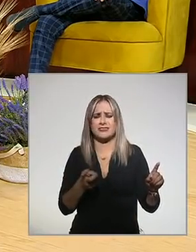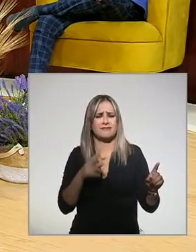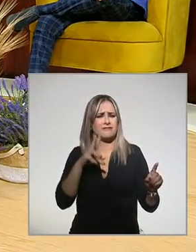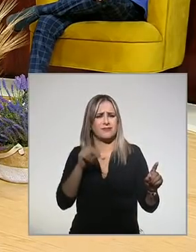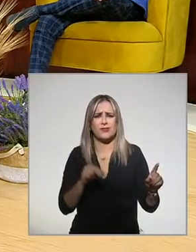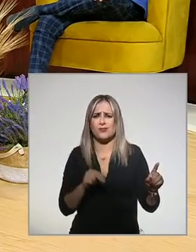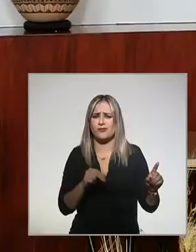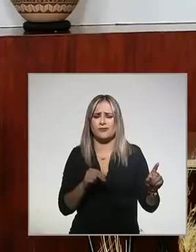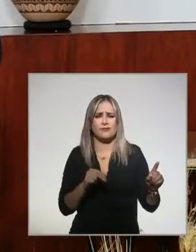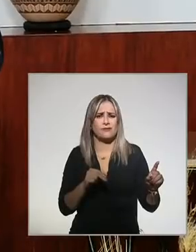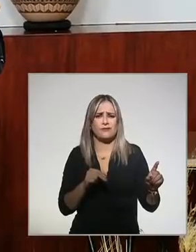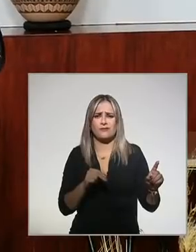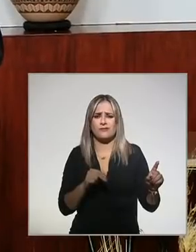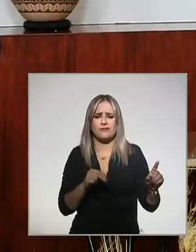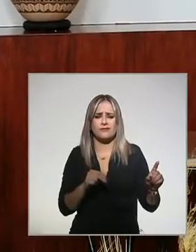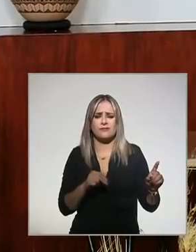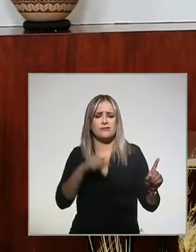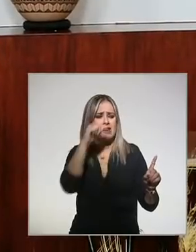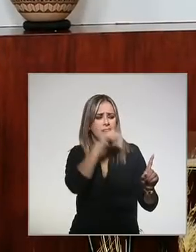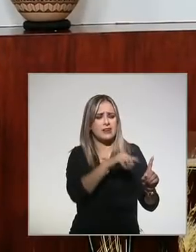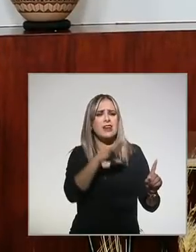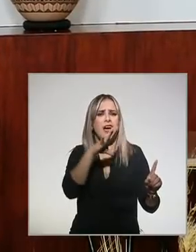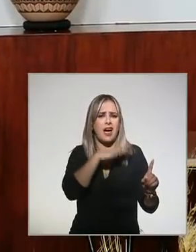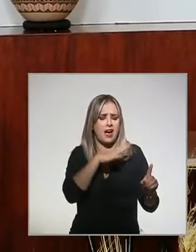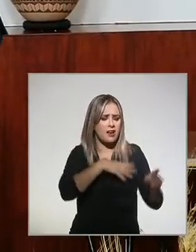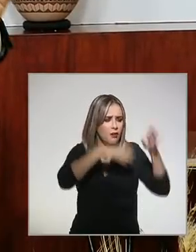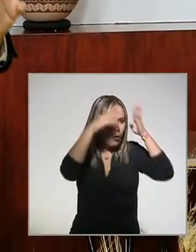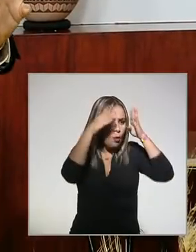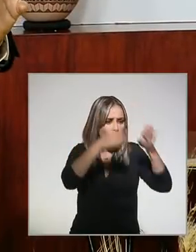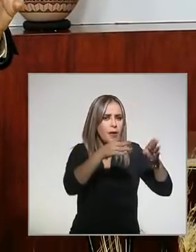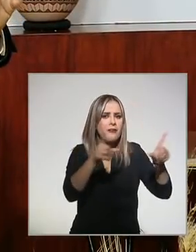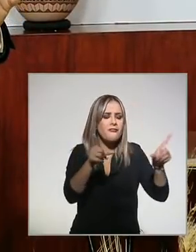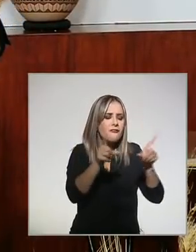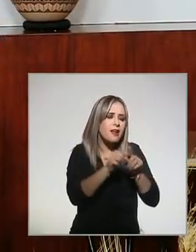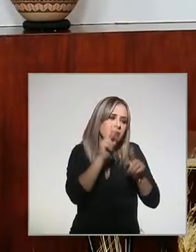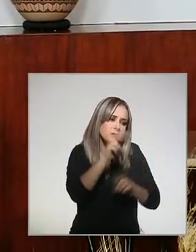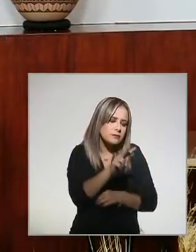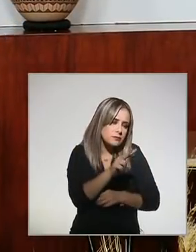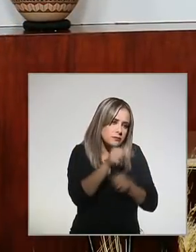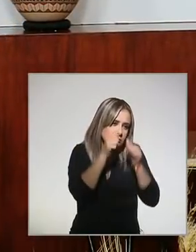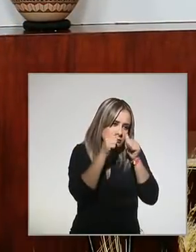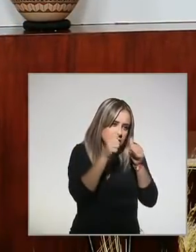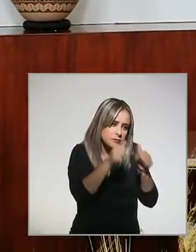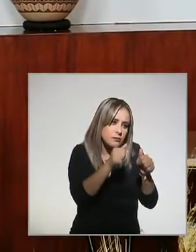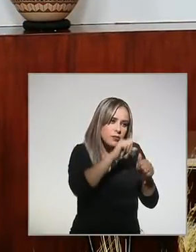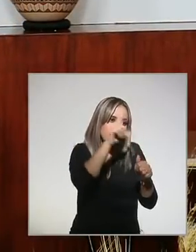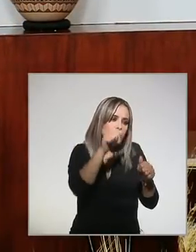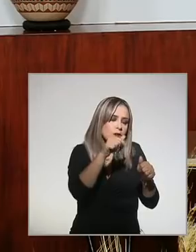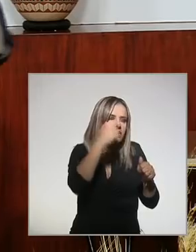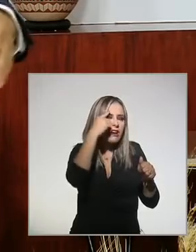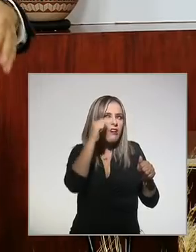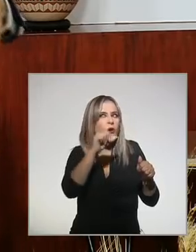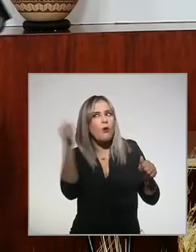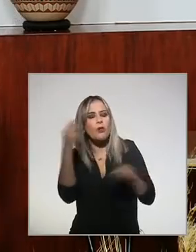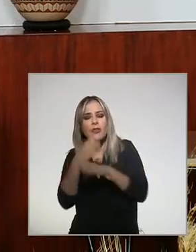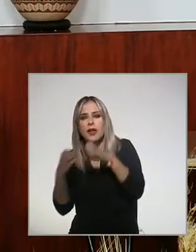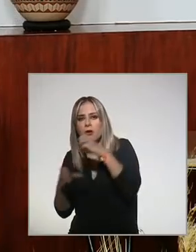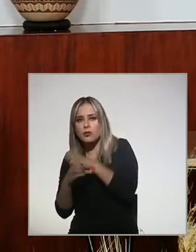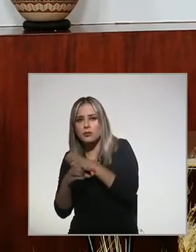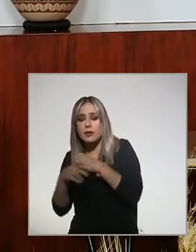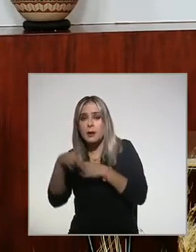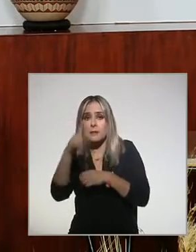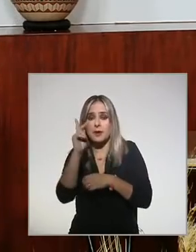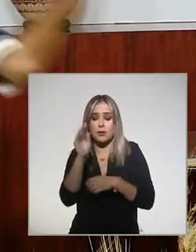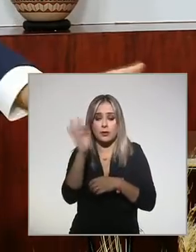Realmente tienes periodos de concentración breve en algo. Posteriormente te vas a otra cosa. Pero cuando tú